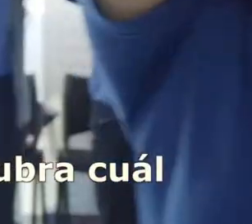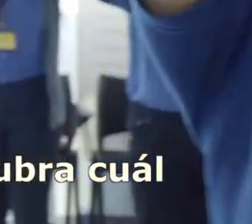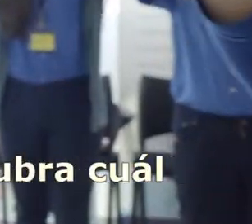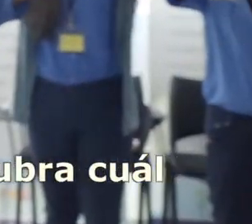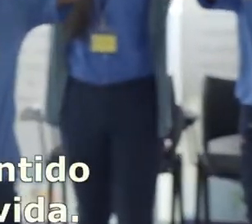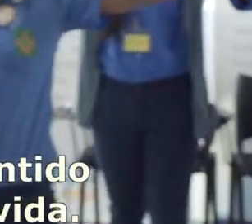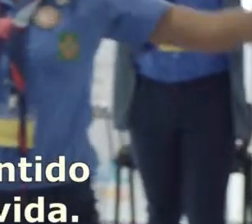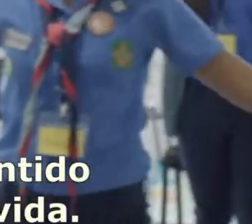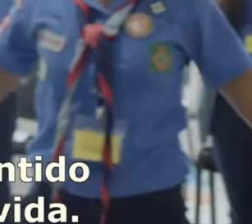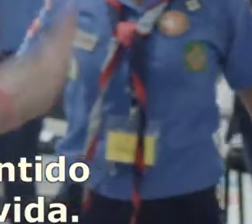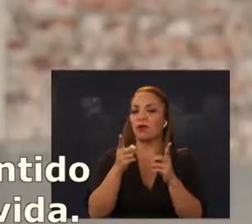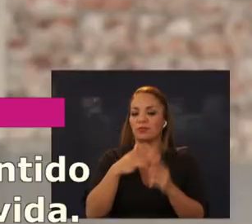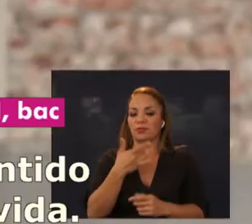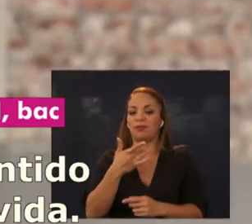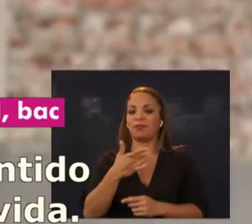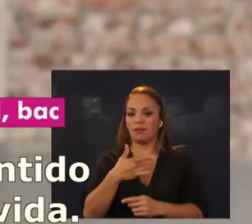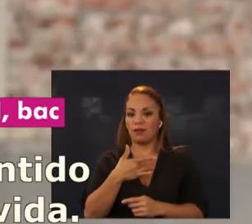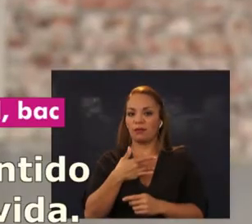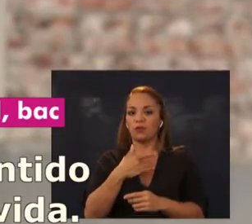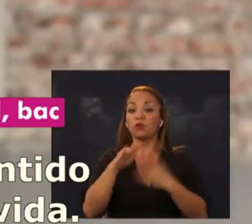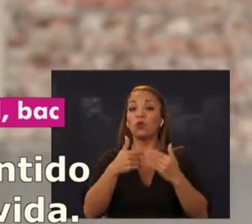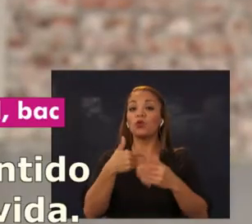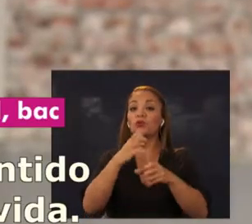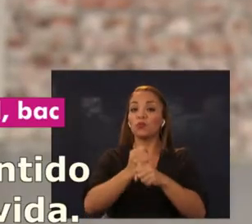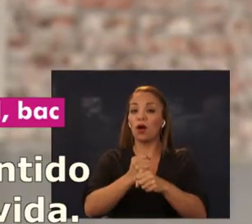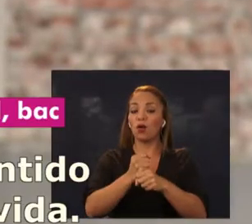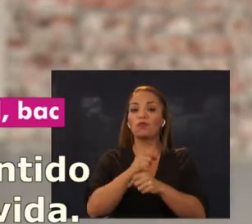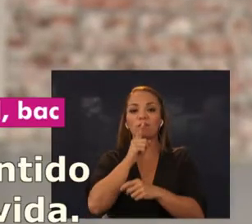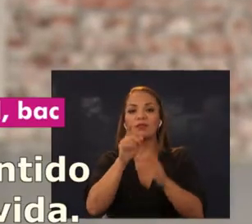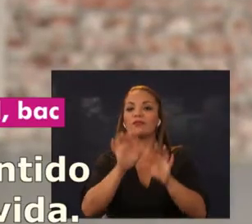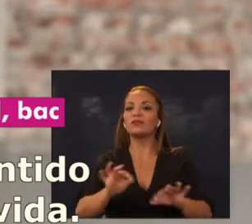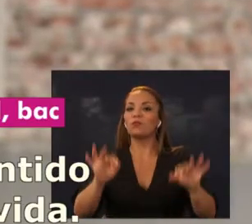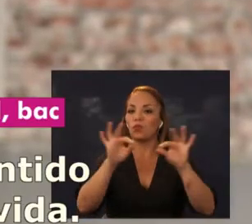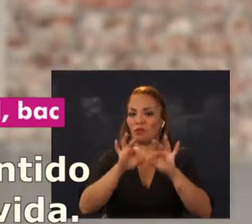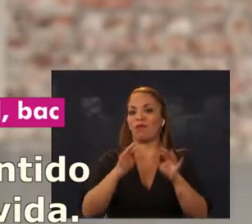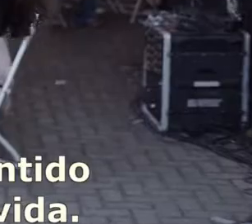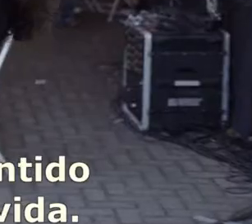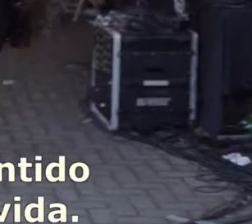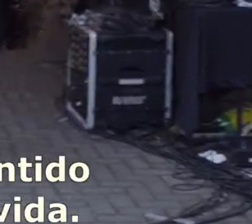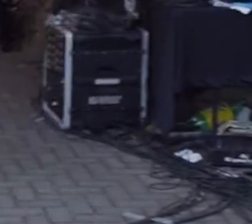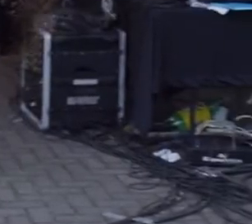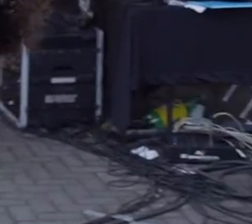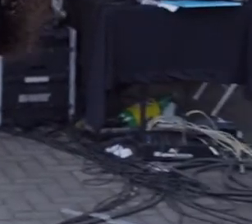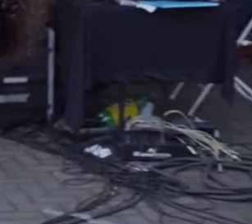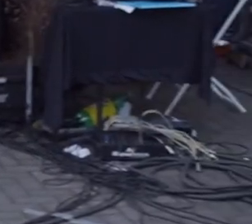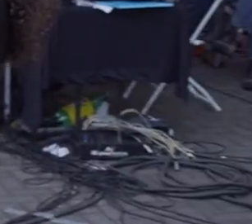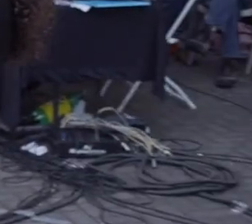misión, que lo que hago tiene algún sentido, que va más allá de mí y de mi vida.